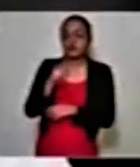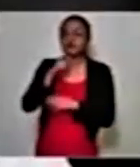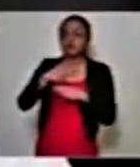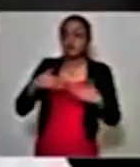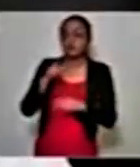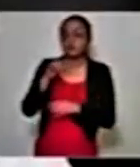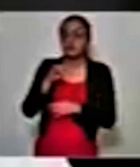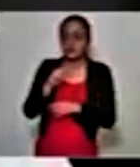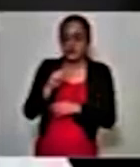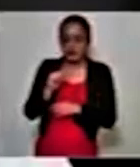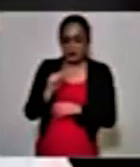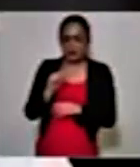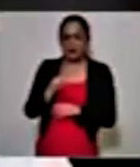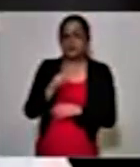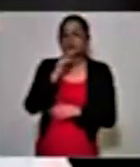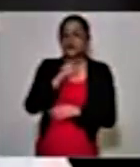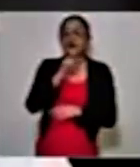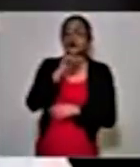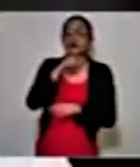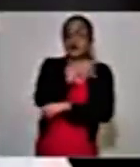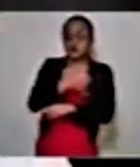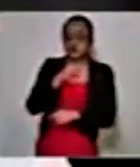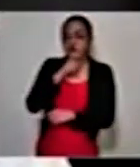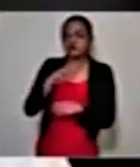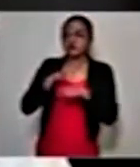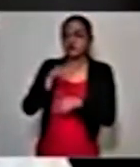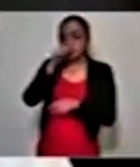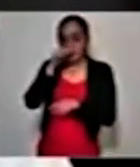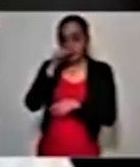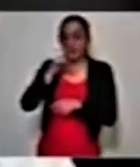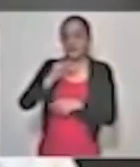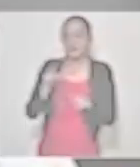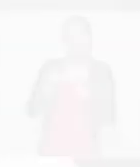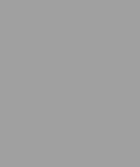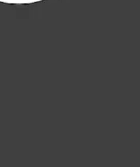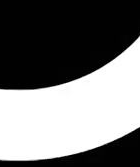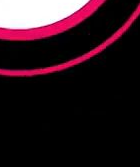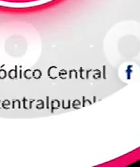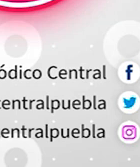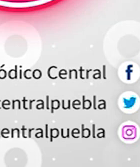Gasoducto, Industria, Primera y Segunda de Benito Juárez y Cerrada Ferrocarril. Es cuanto.